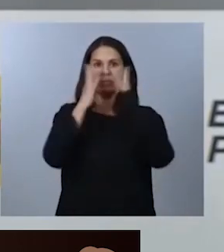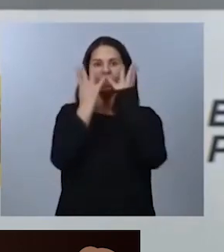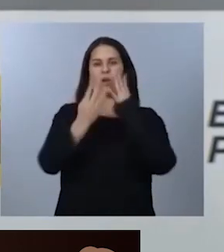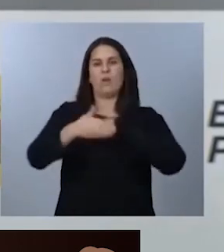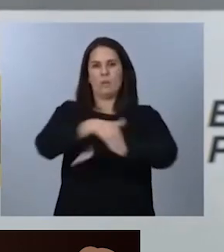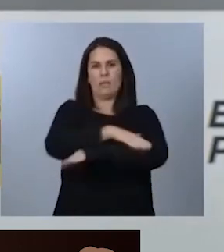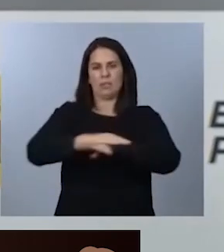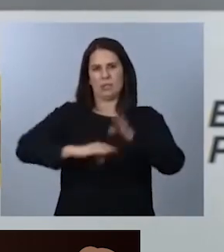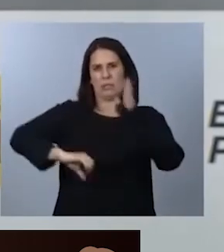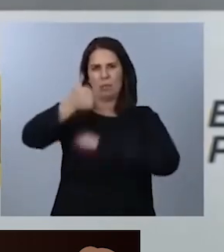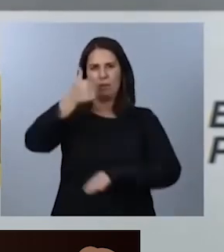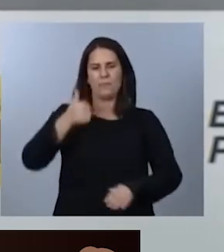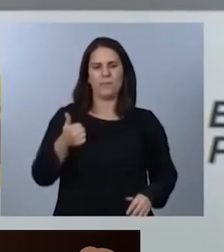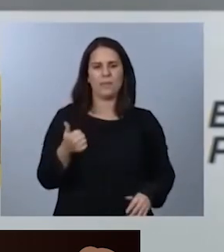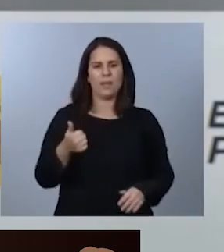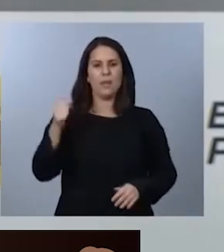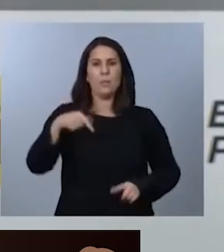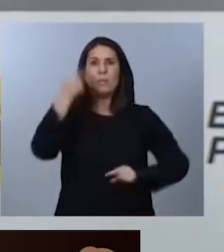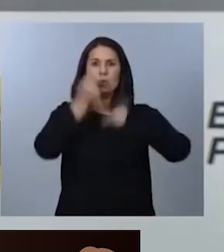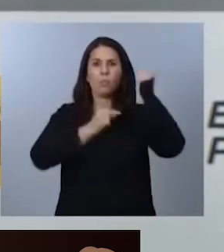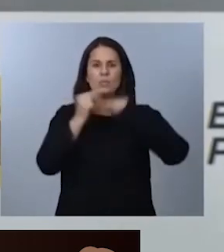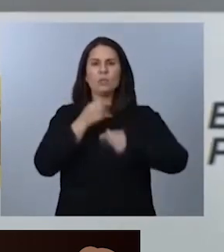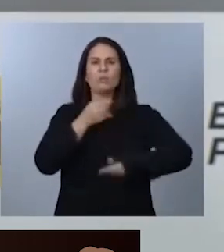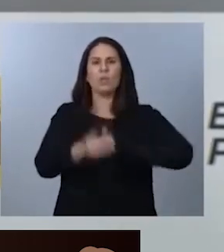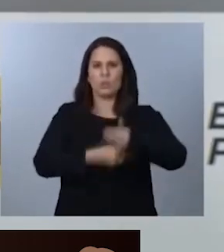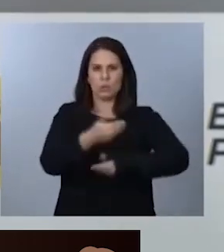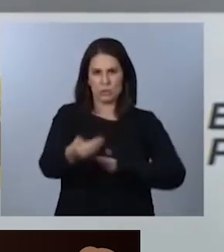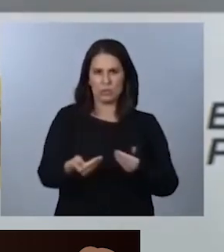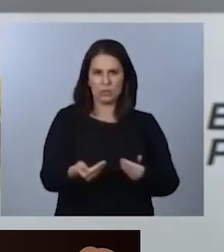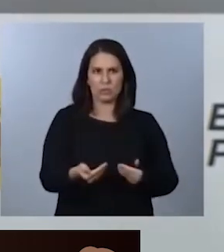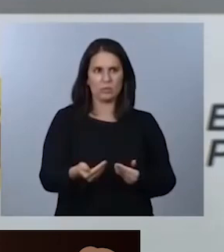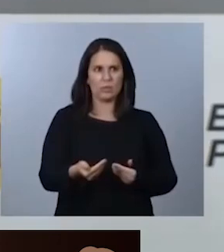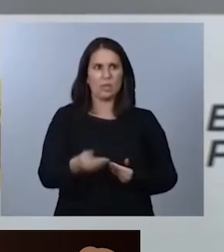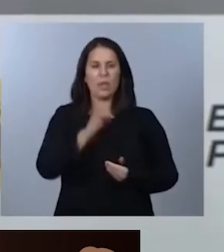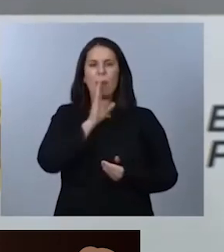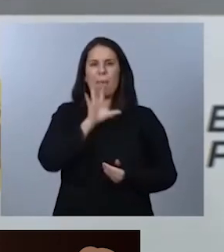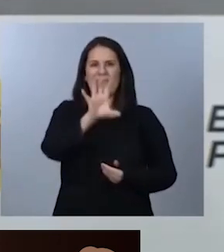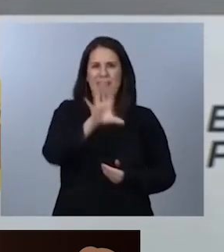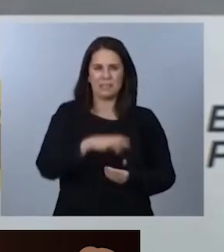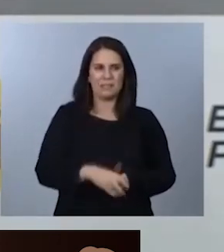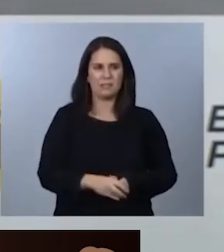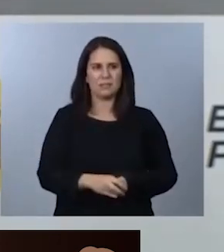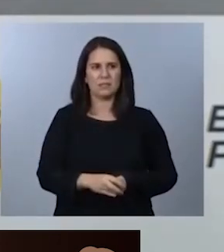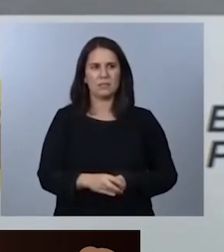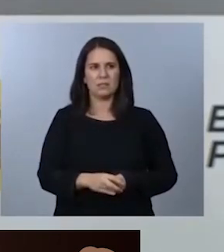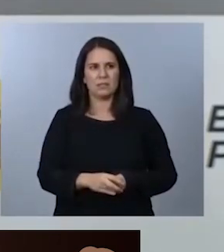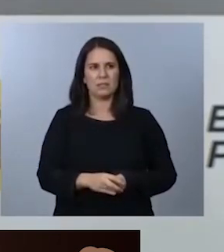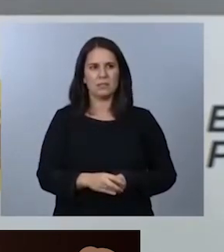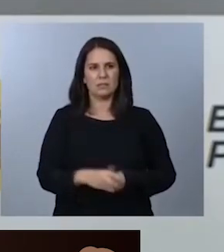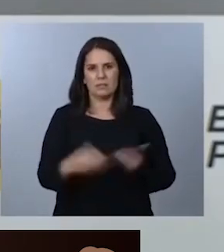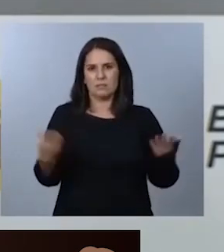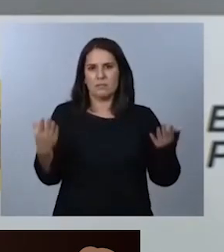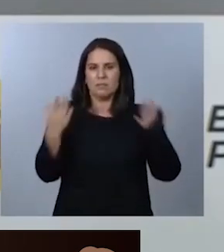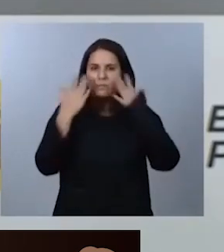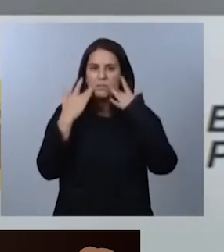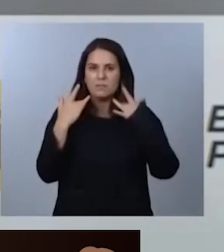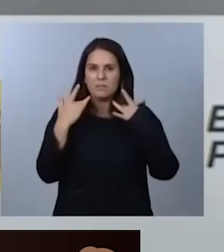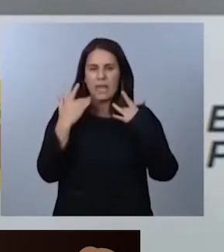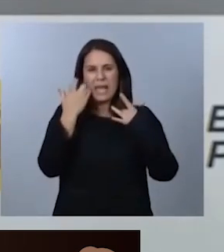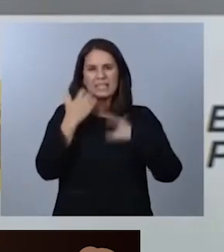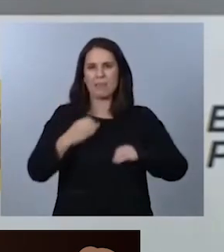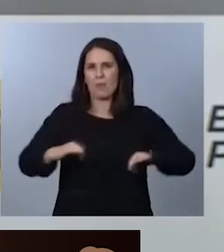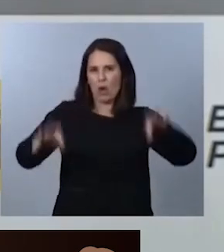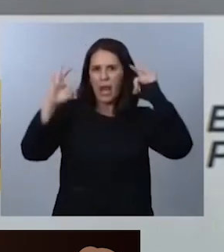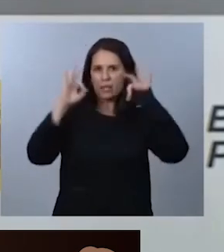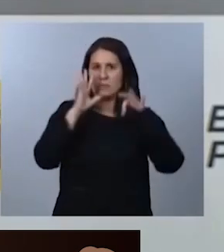fiscal y agenda reformista. Y como no se cumplan, los fondos entran en peligro. Y si no entran, y finalmente no conseguimos además